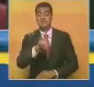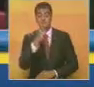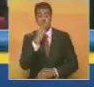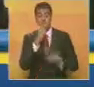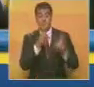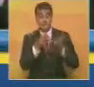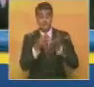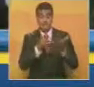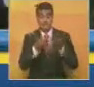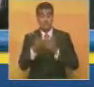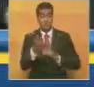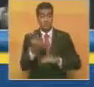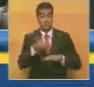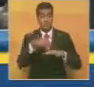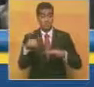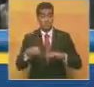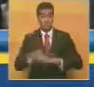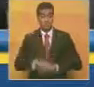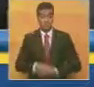de cooperación entre ambas naciones.